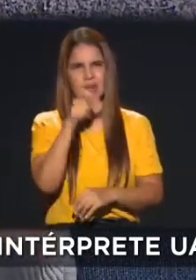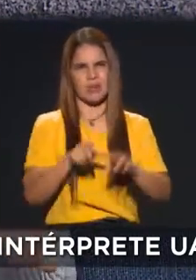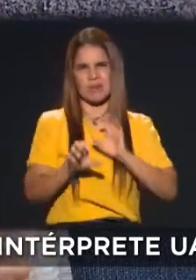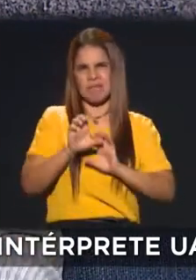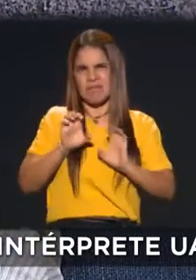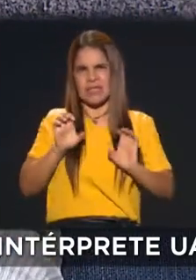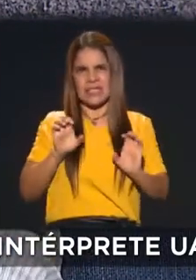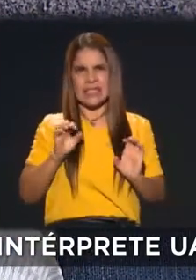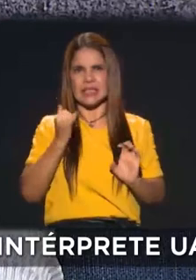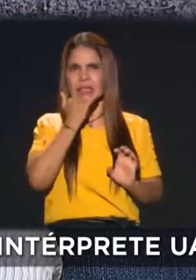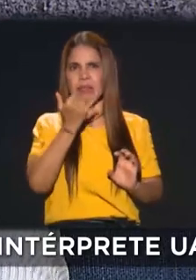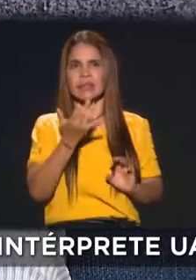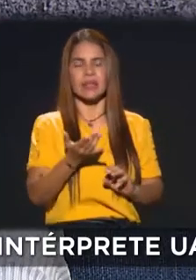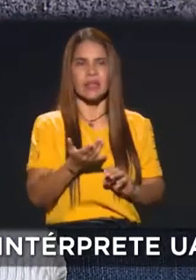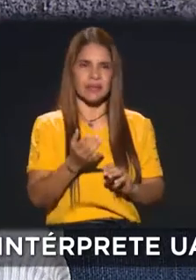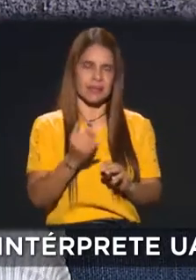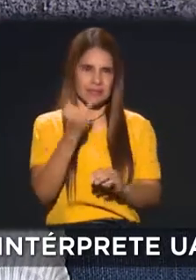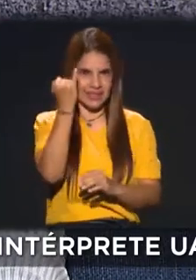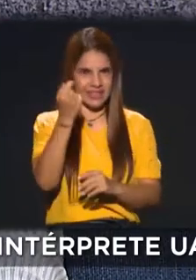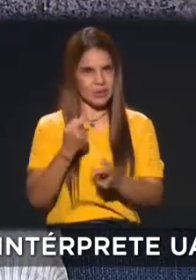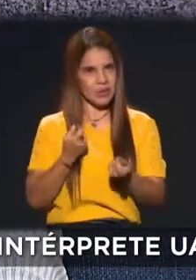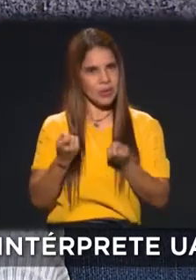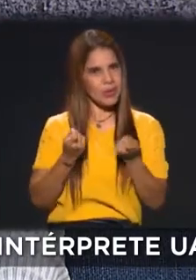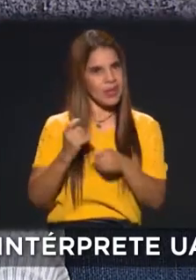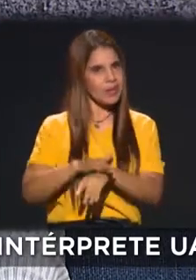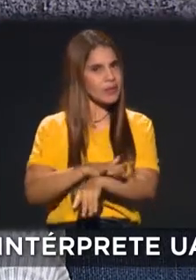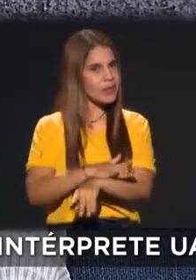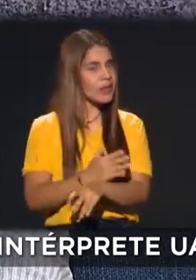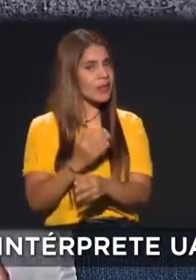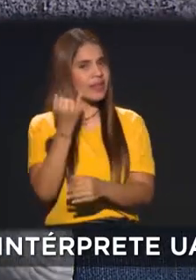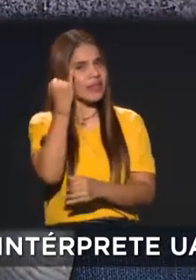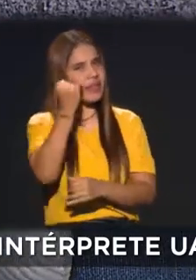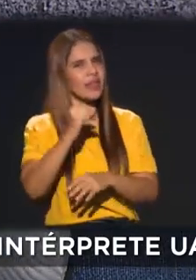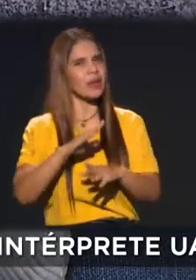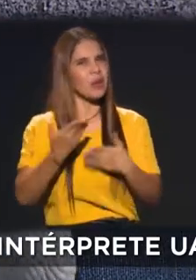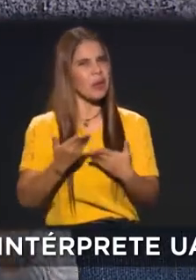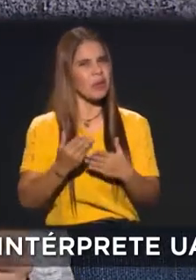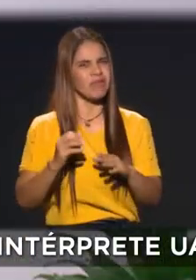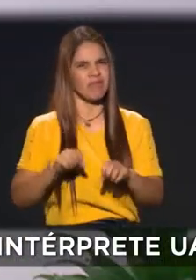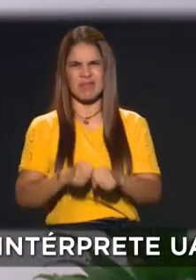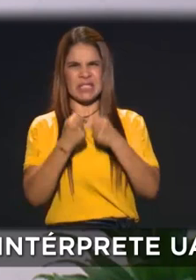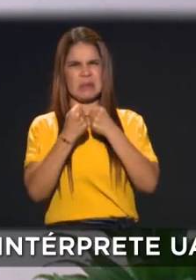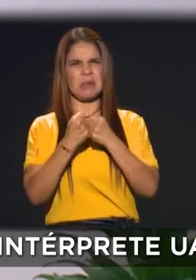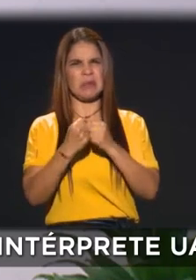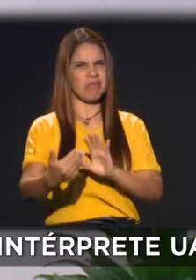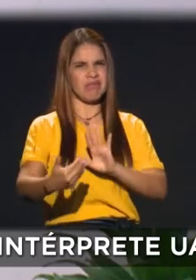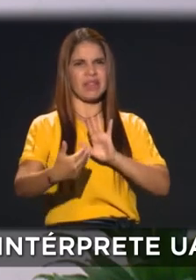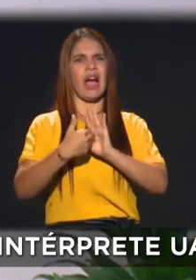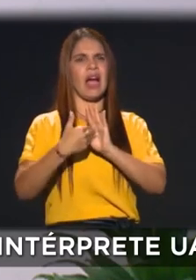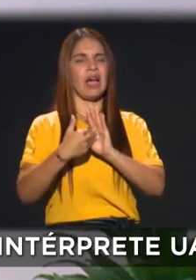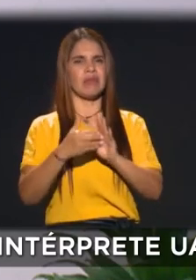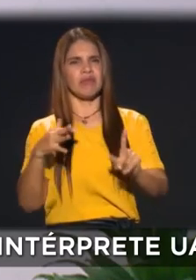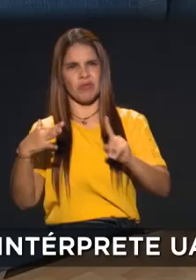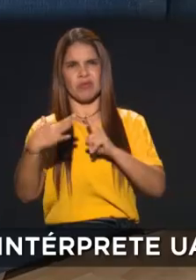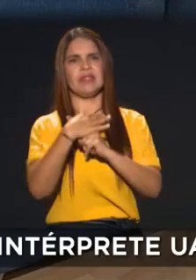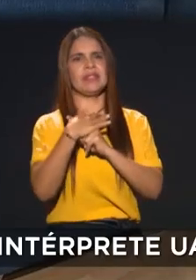está pasando acá? Entonces la idea precisamente es como tratar de evitar dejarse afectar por eso. Eso es una tarea difícil, eso es